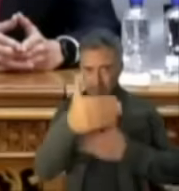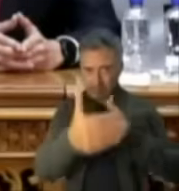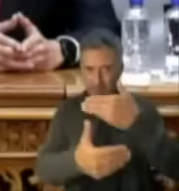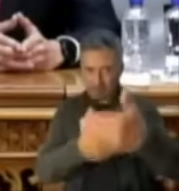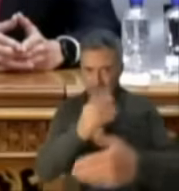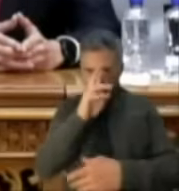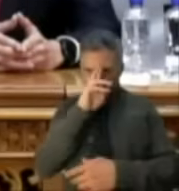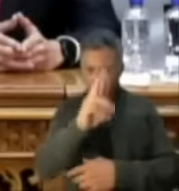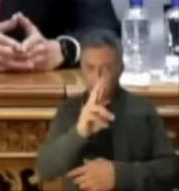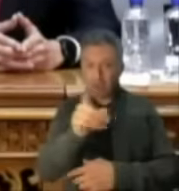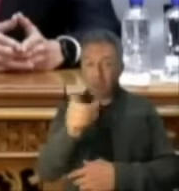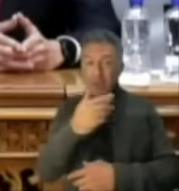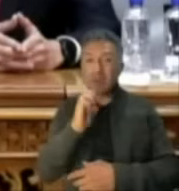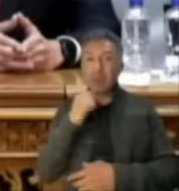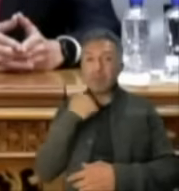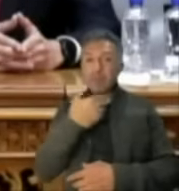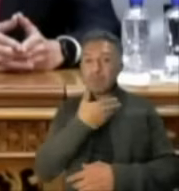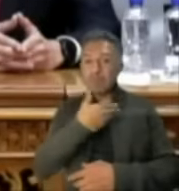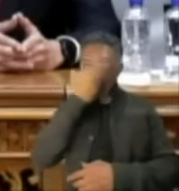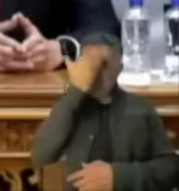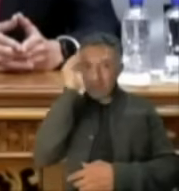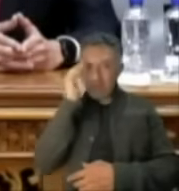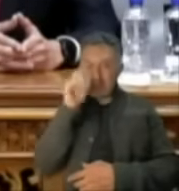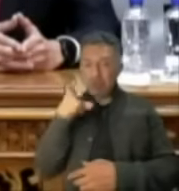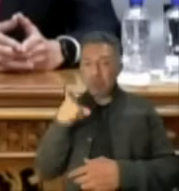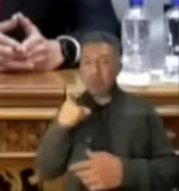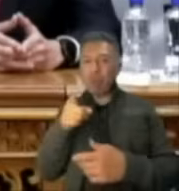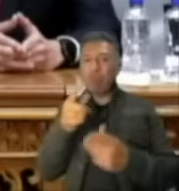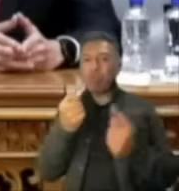no se metió. Es decir,